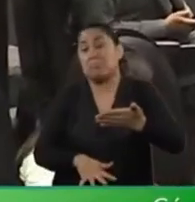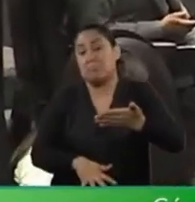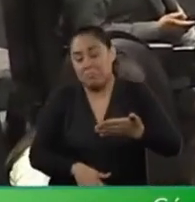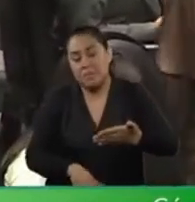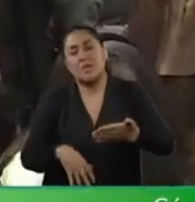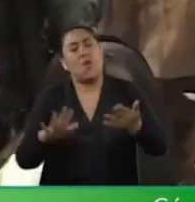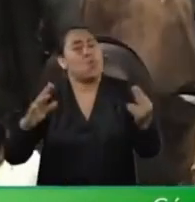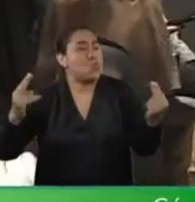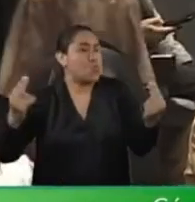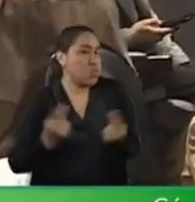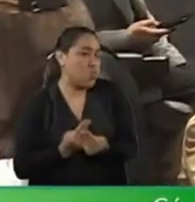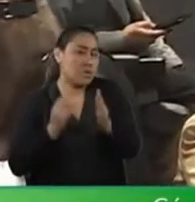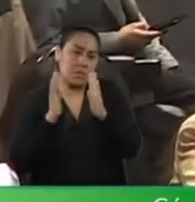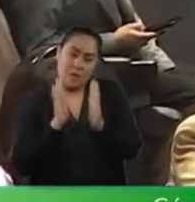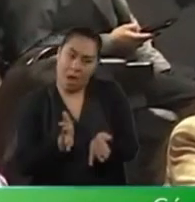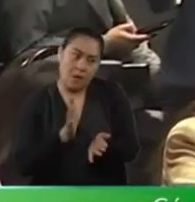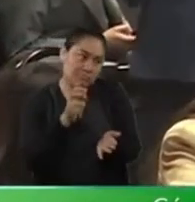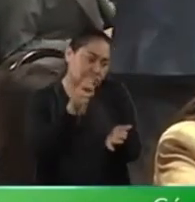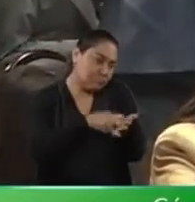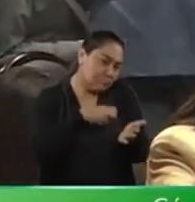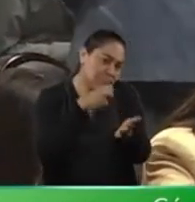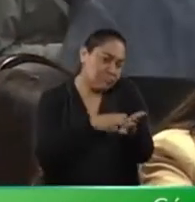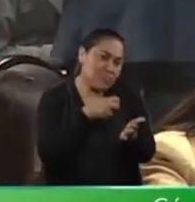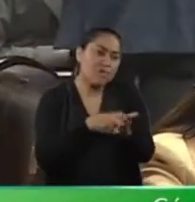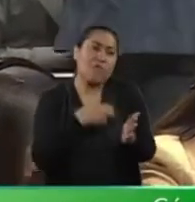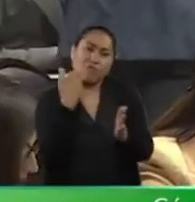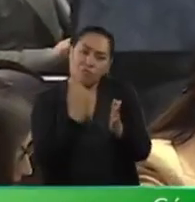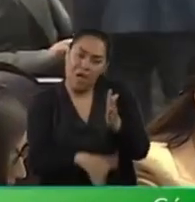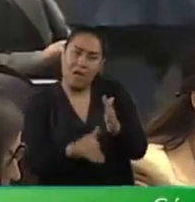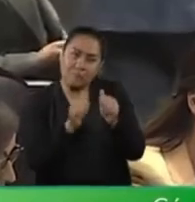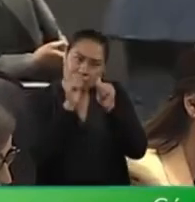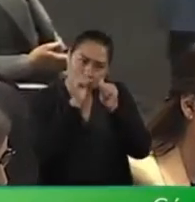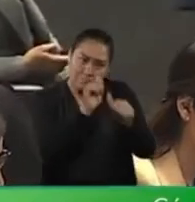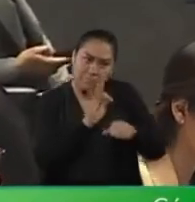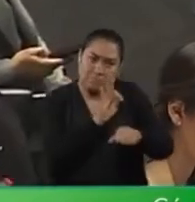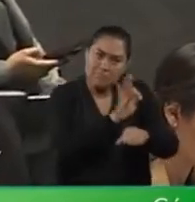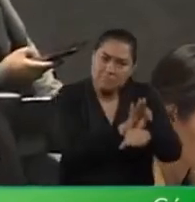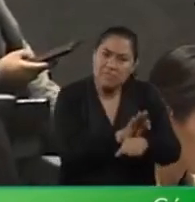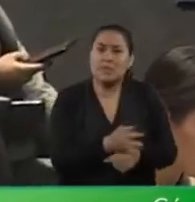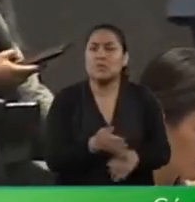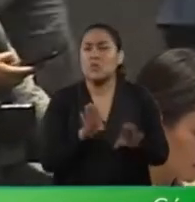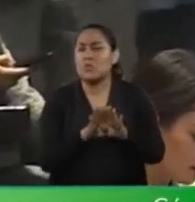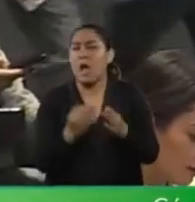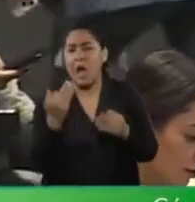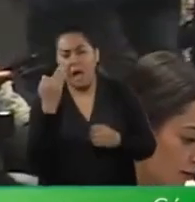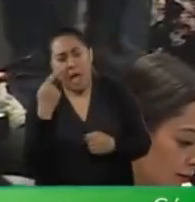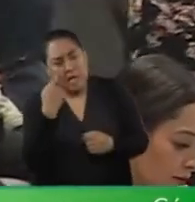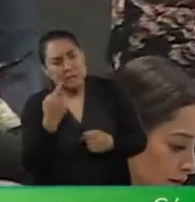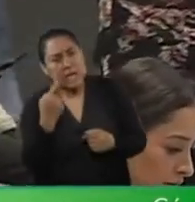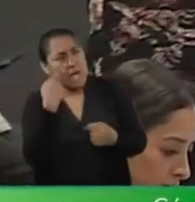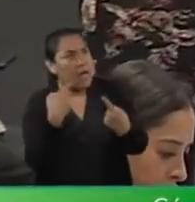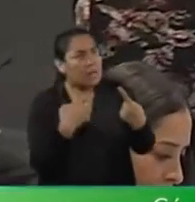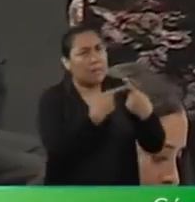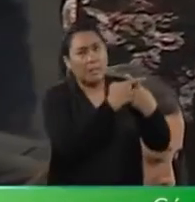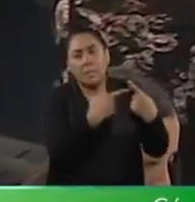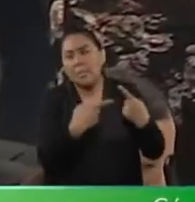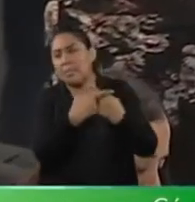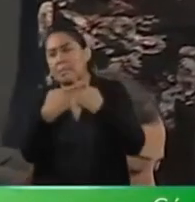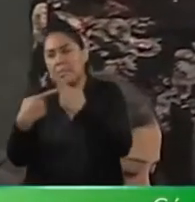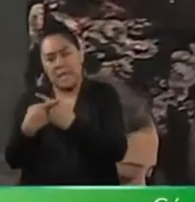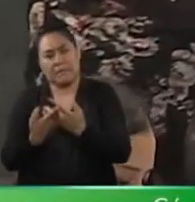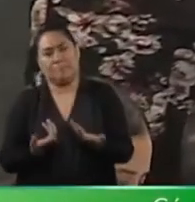corregir esta falta de reconocimiento, esas contradicciones e injusticias, darle a los pueblos indígenas